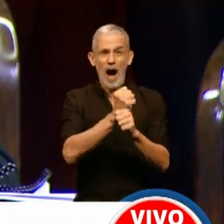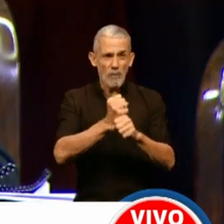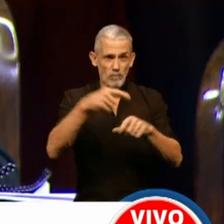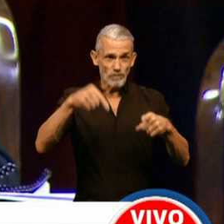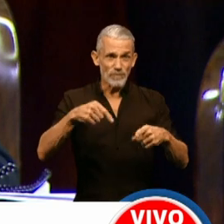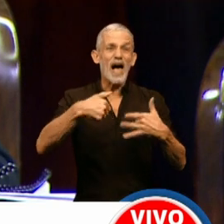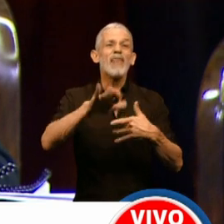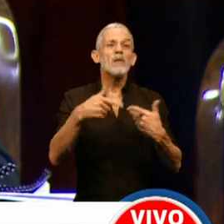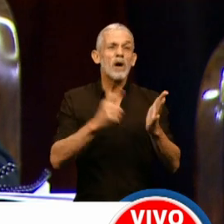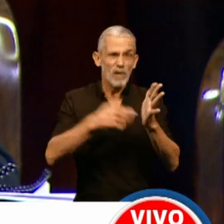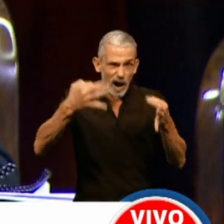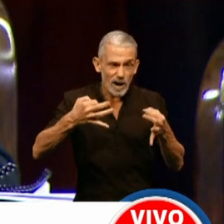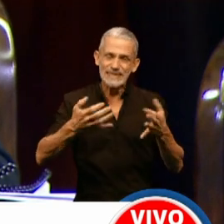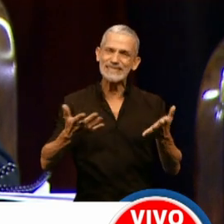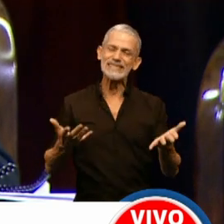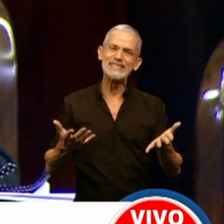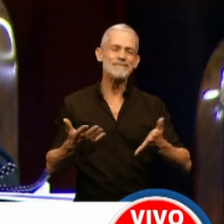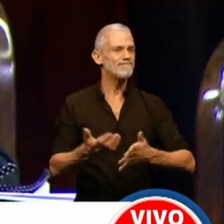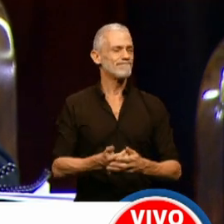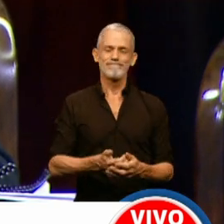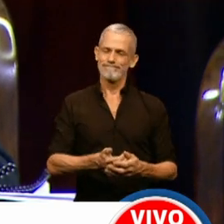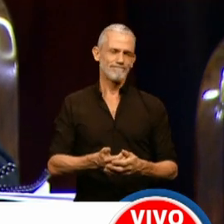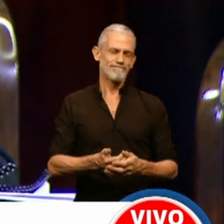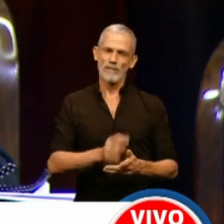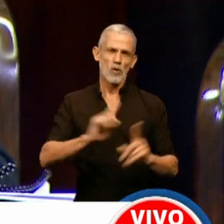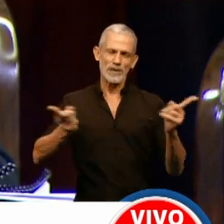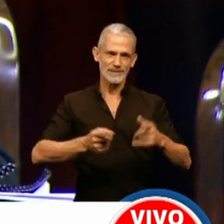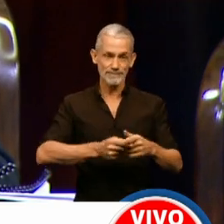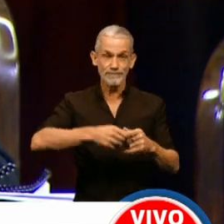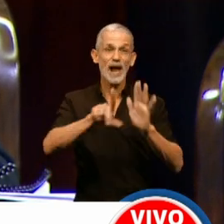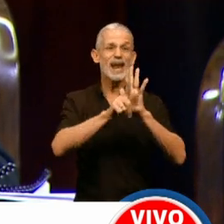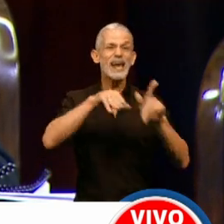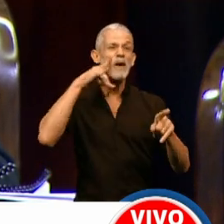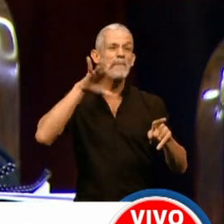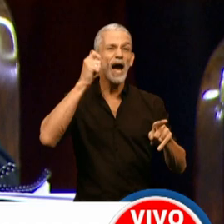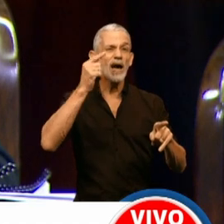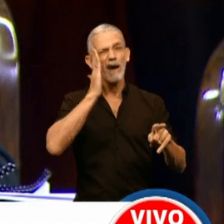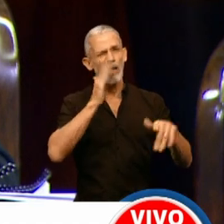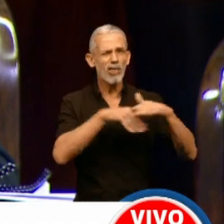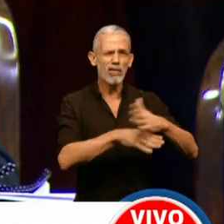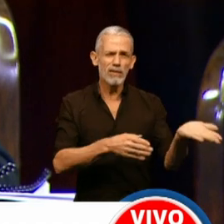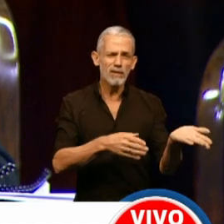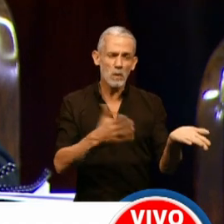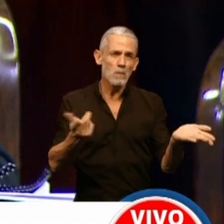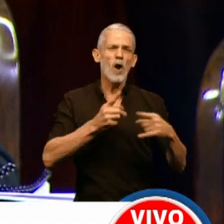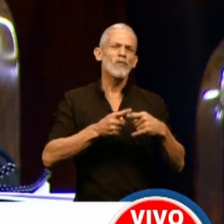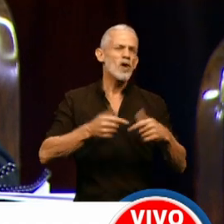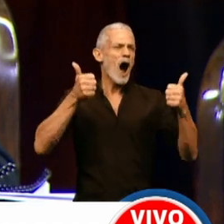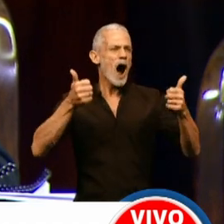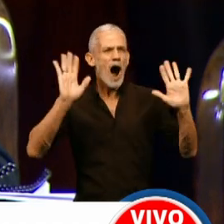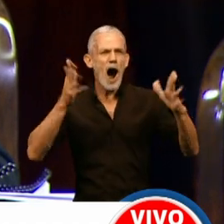sancionando y resulta que no es así la ley micaela quedó en el olvido quedó en los festejos